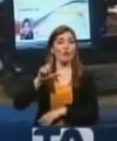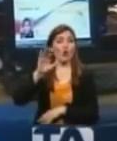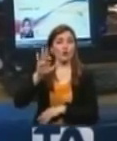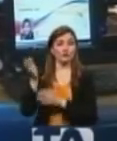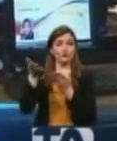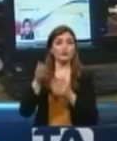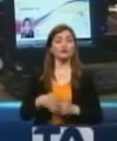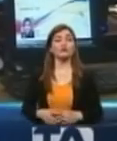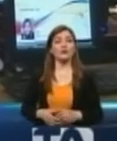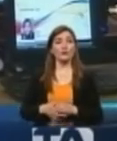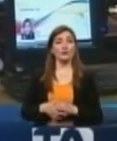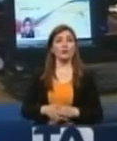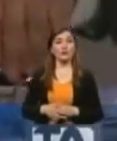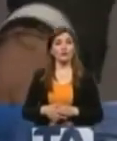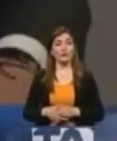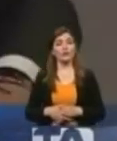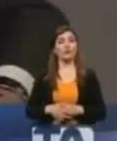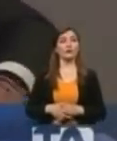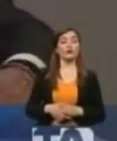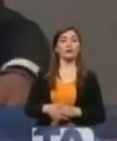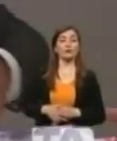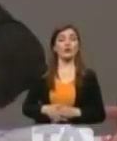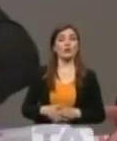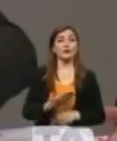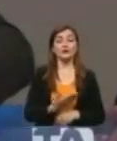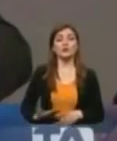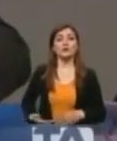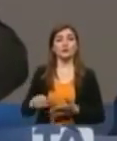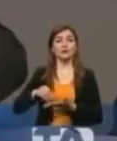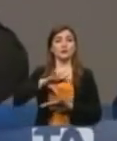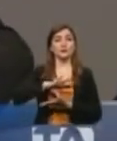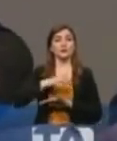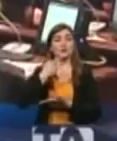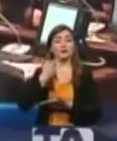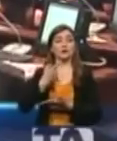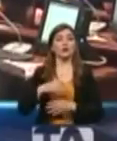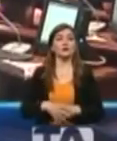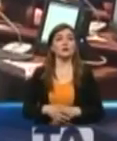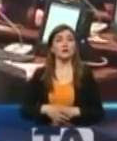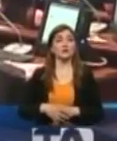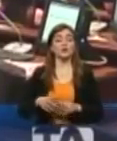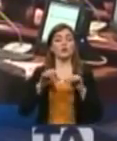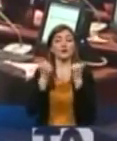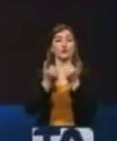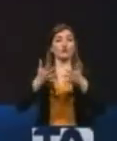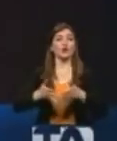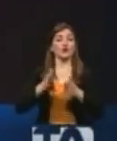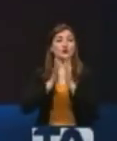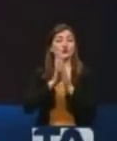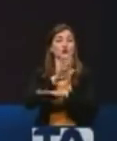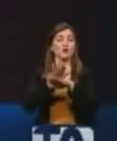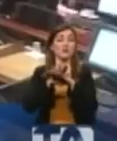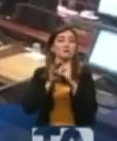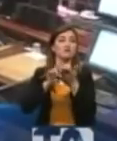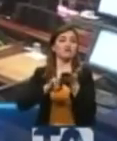preparado el siguiente video. Veamos. El presidente de la Asamblea Nacional reacciona ante los pedidos de su renuncia.